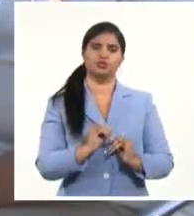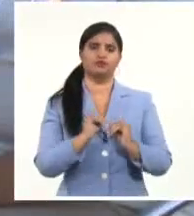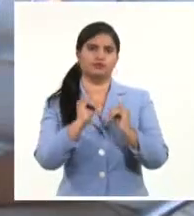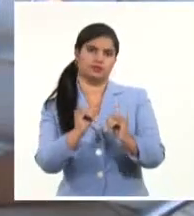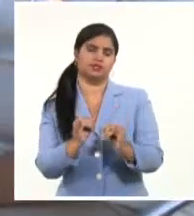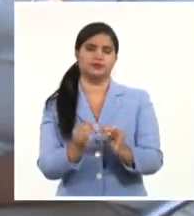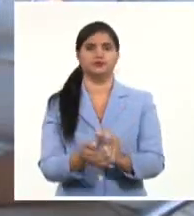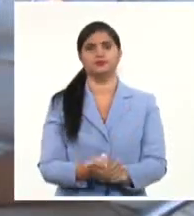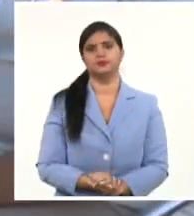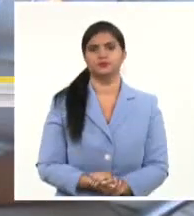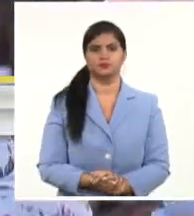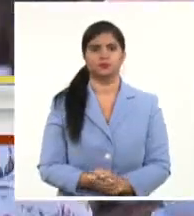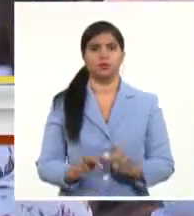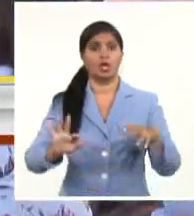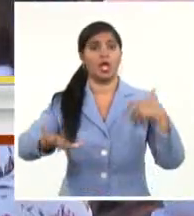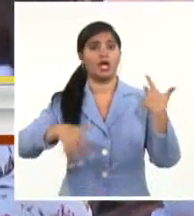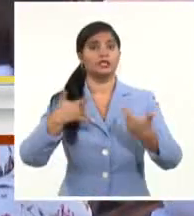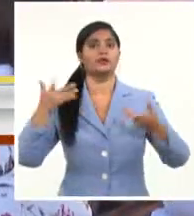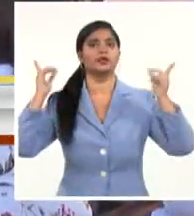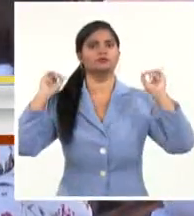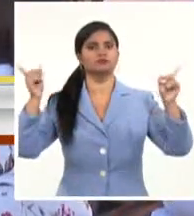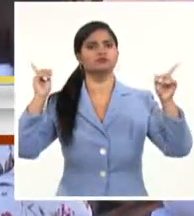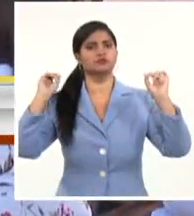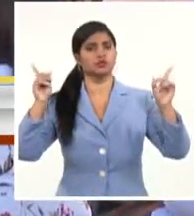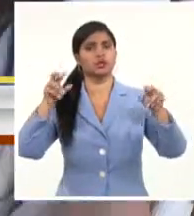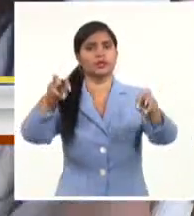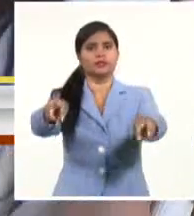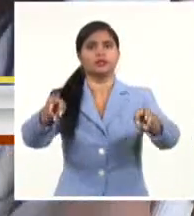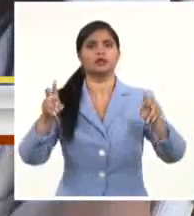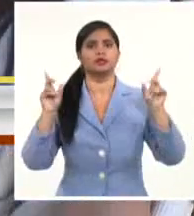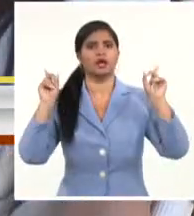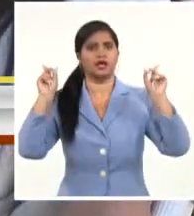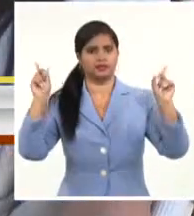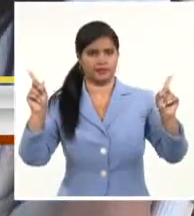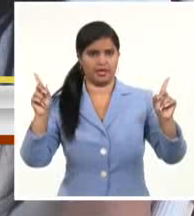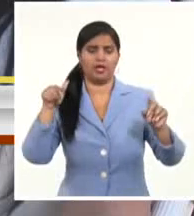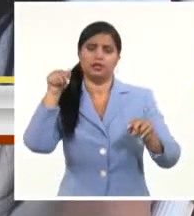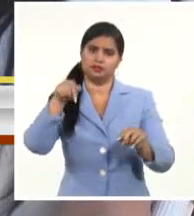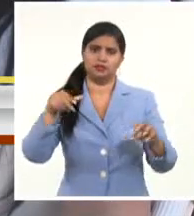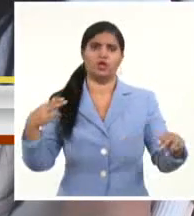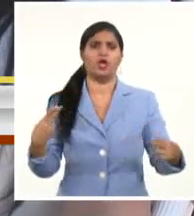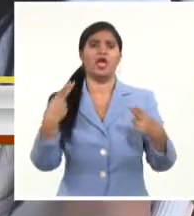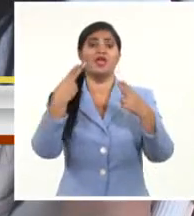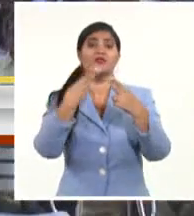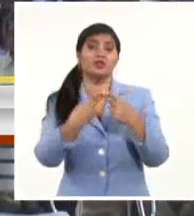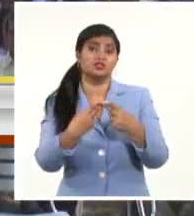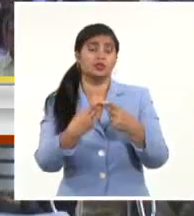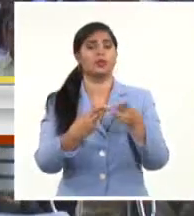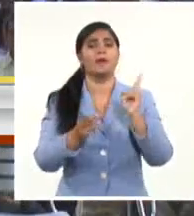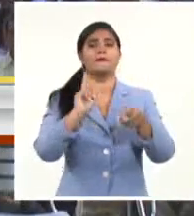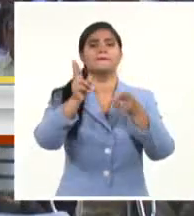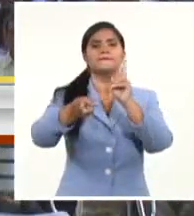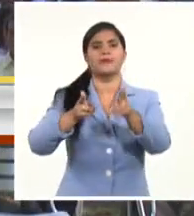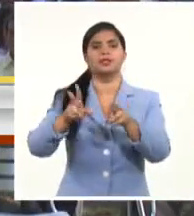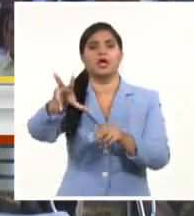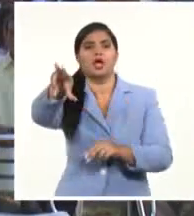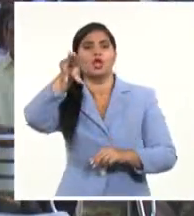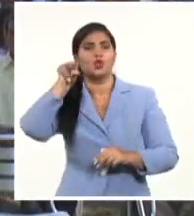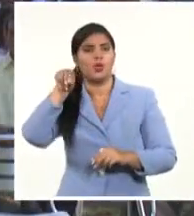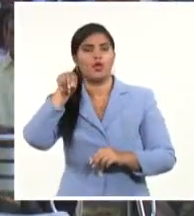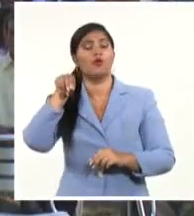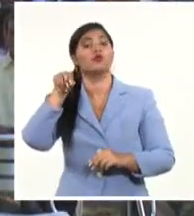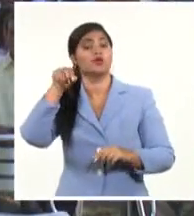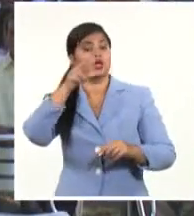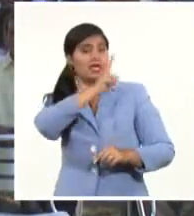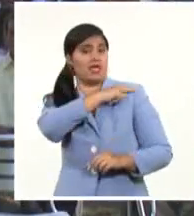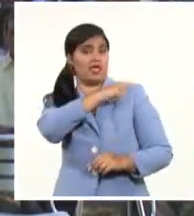solemne se efectuó la Asamblea de Constitución del Poder Popular del 18º periodo de mandato, donde los 170